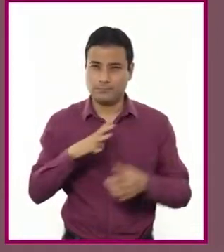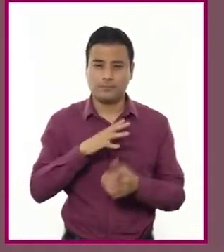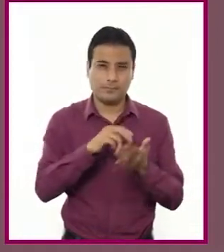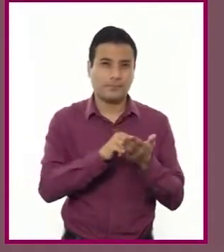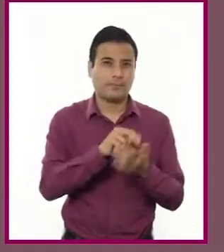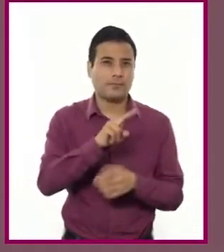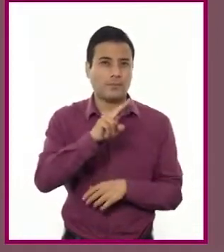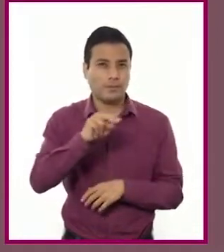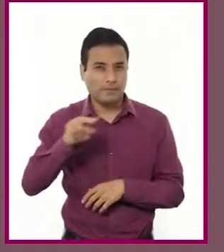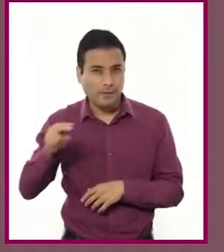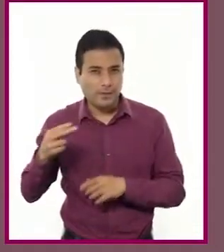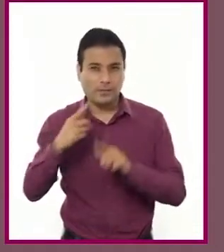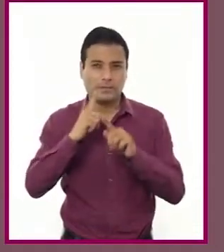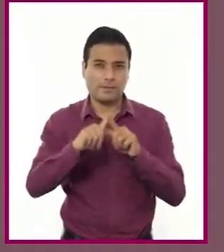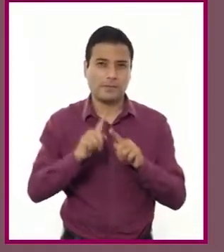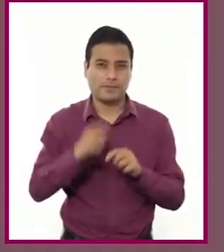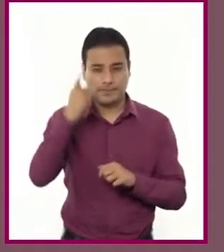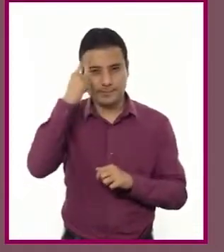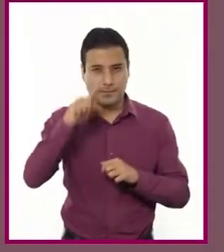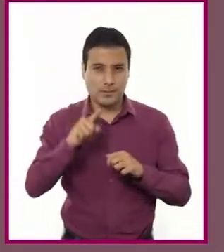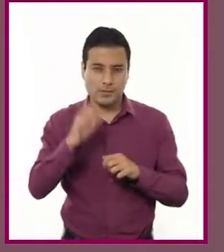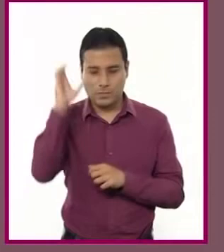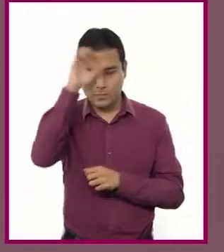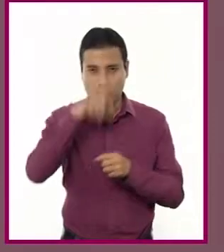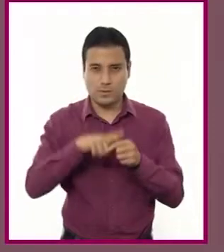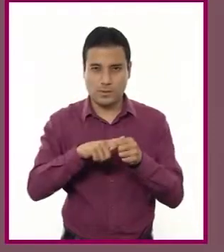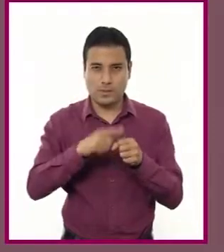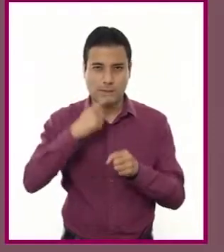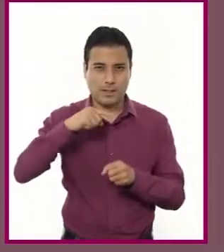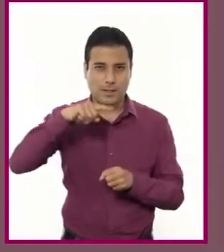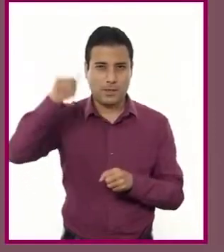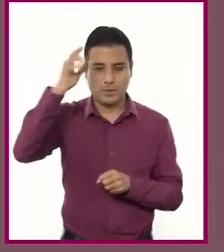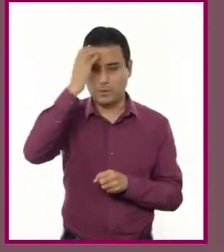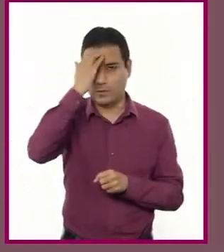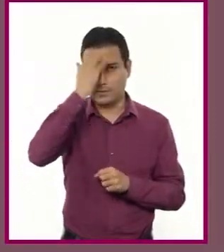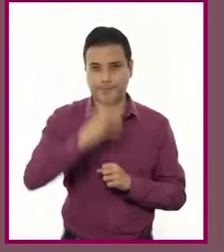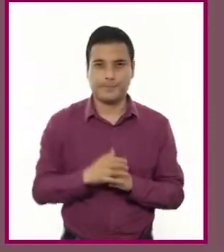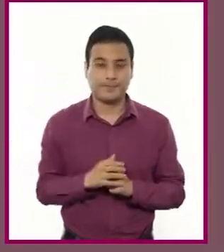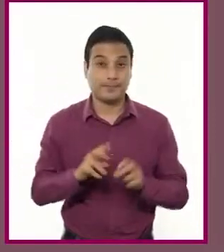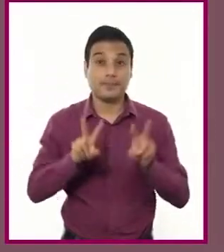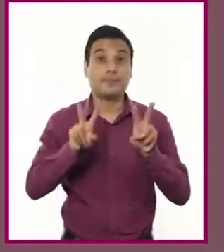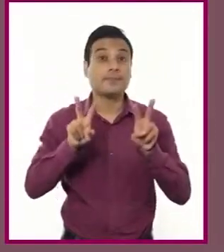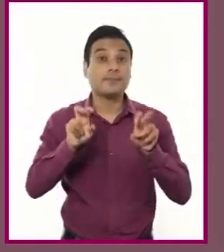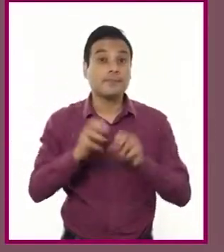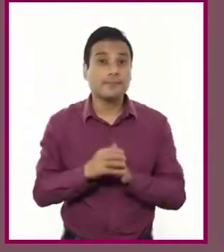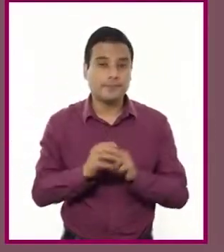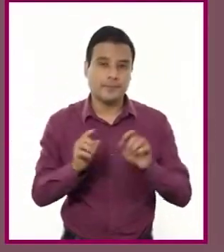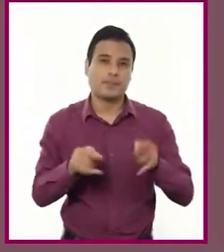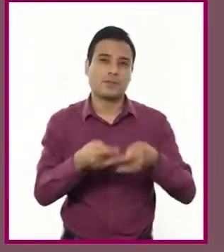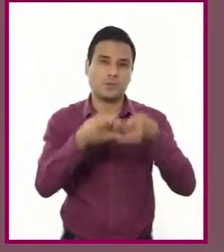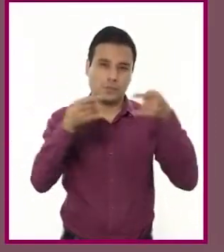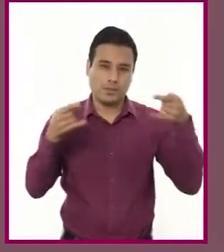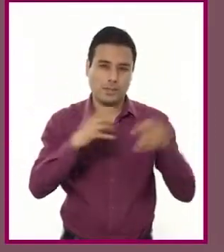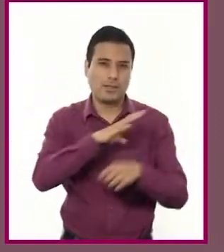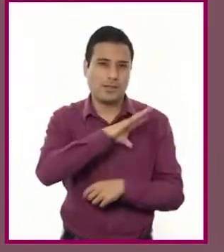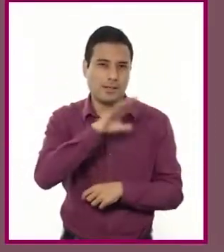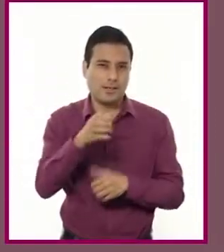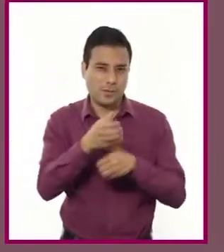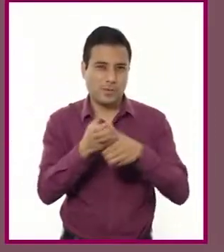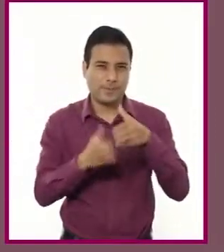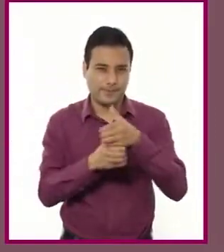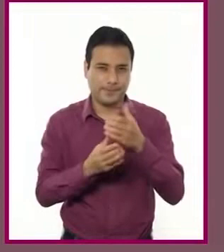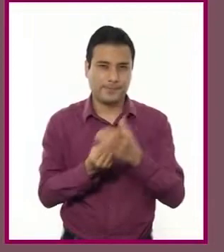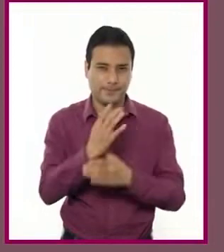e indispensable para el conocimiento de la cultura náhuatl. Su título, Historia General de las Cosas de la Nueva